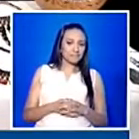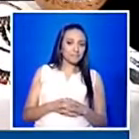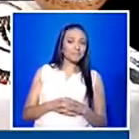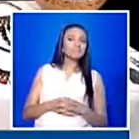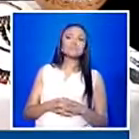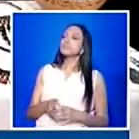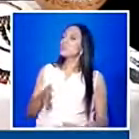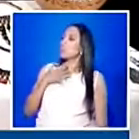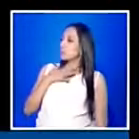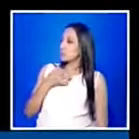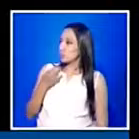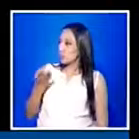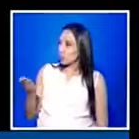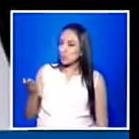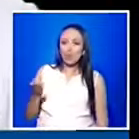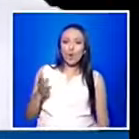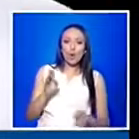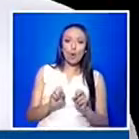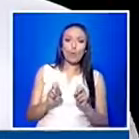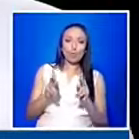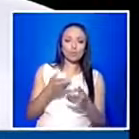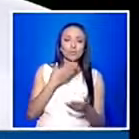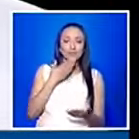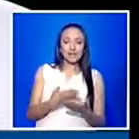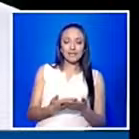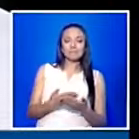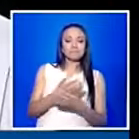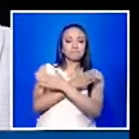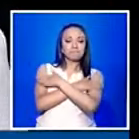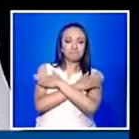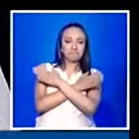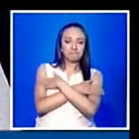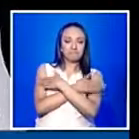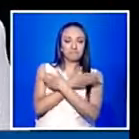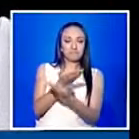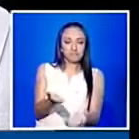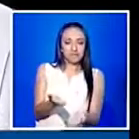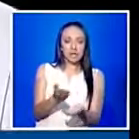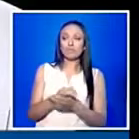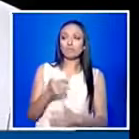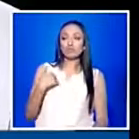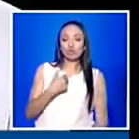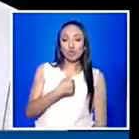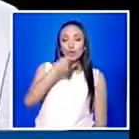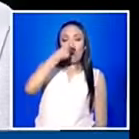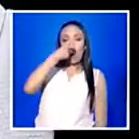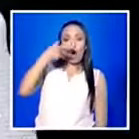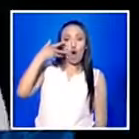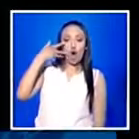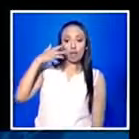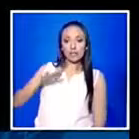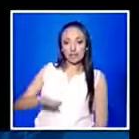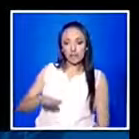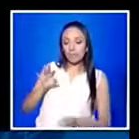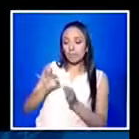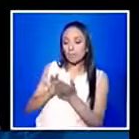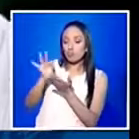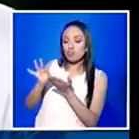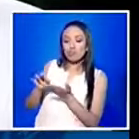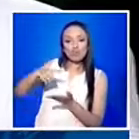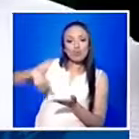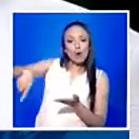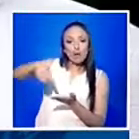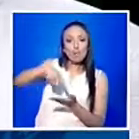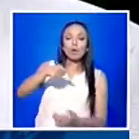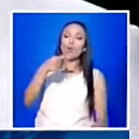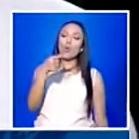gusto, muchísimas gracias por darnos el espacio. Queremos saludarles de parte de todos los amazónicos y en especial de mi querido cantón Gualaquiza, la provincia de